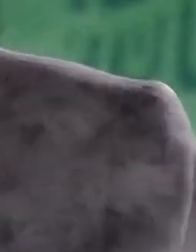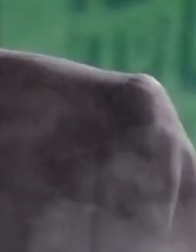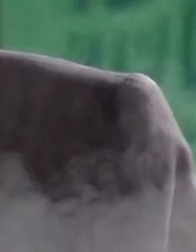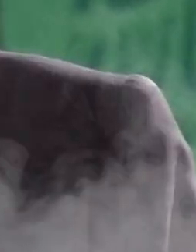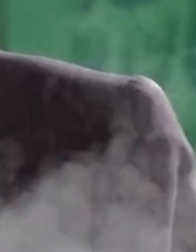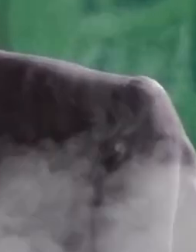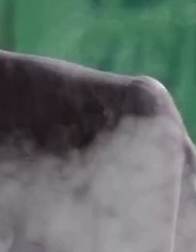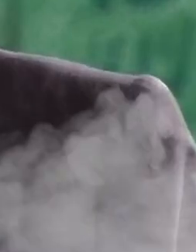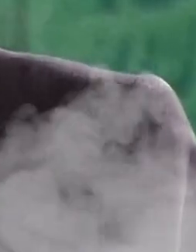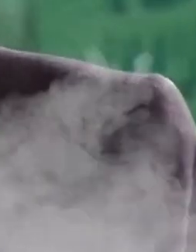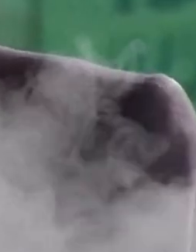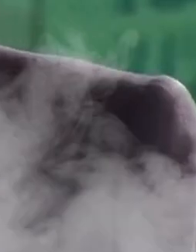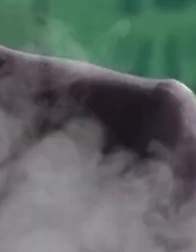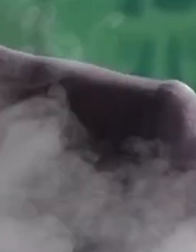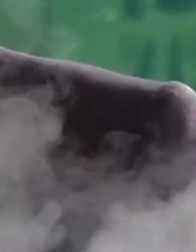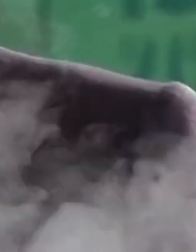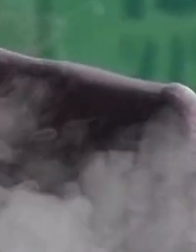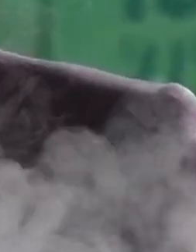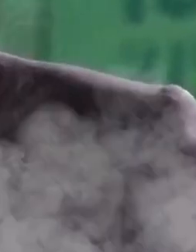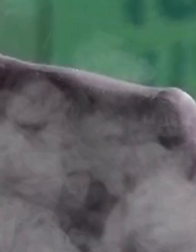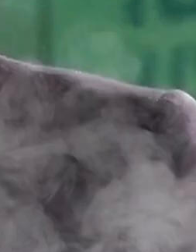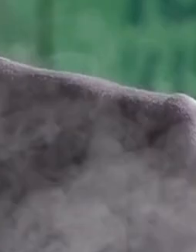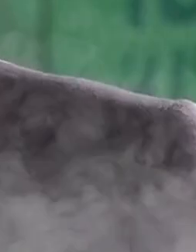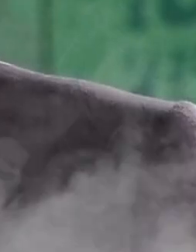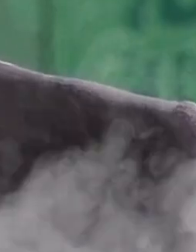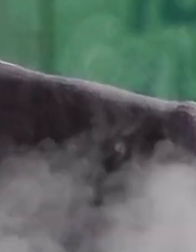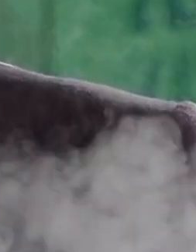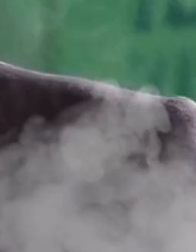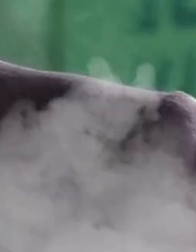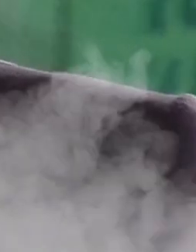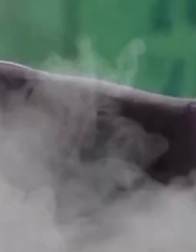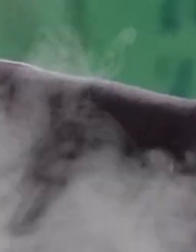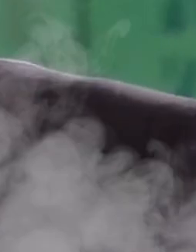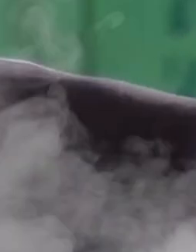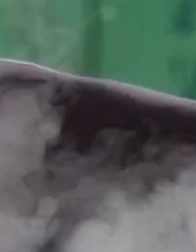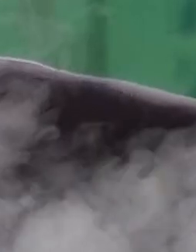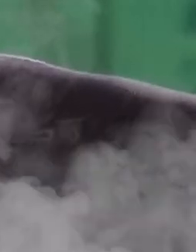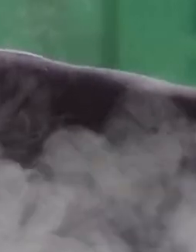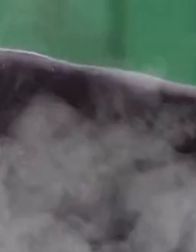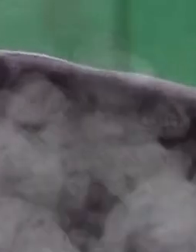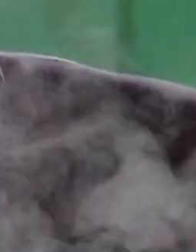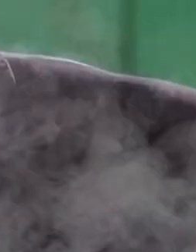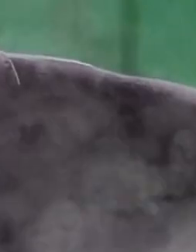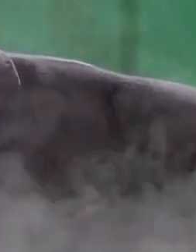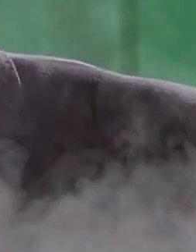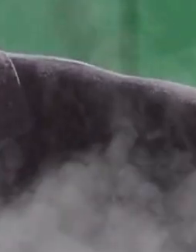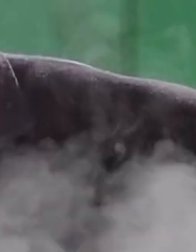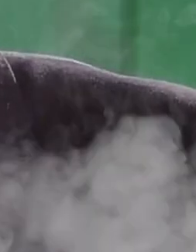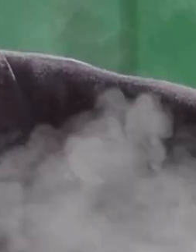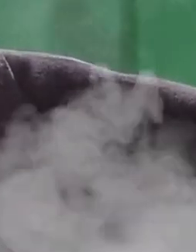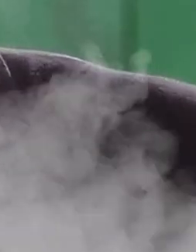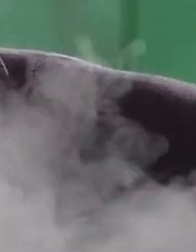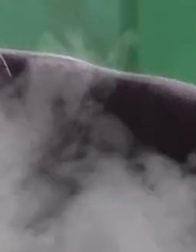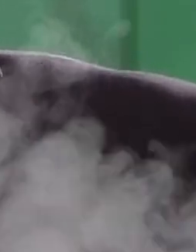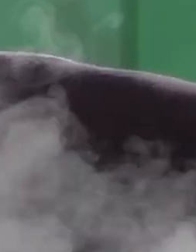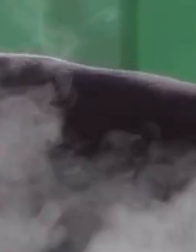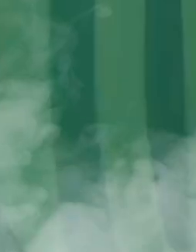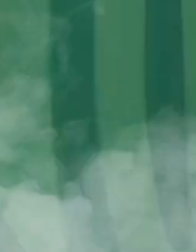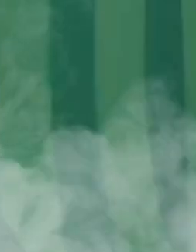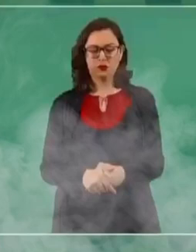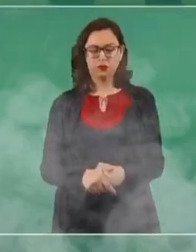hiciera una gestión con el gobierno estadounidense para conseguir un expediente que tienen las autoridades de Estados